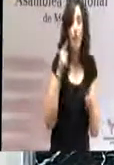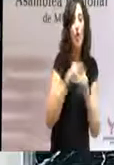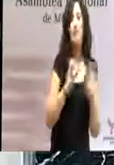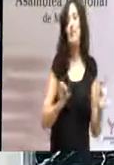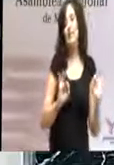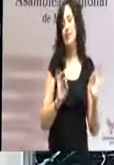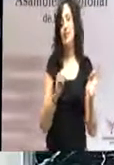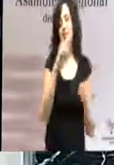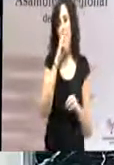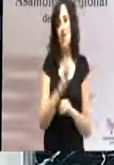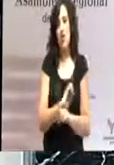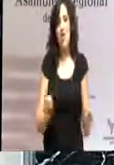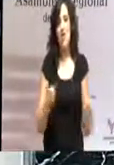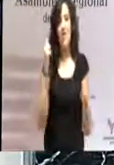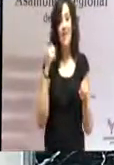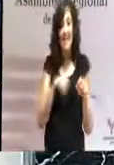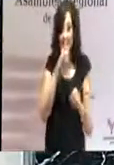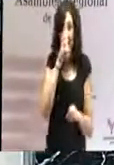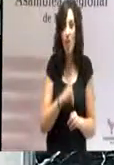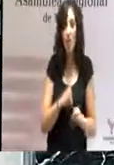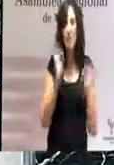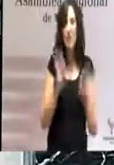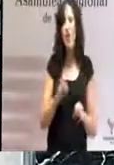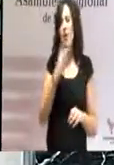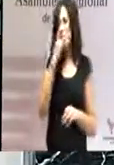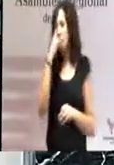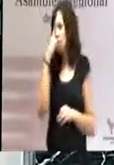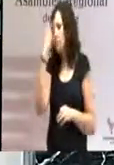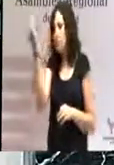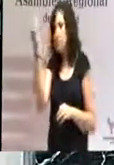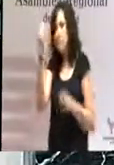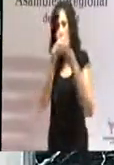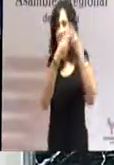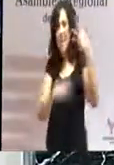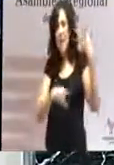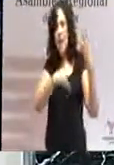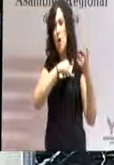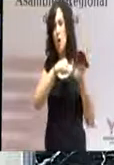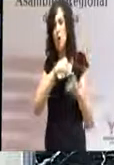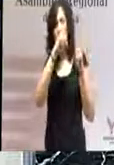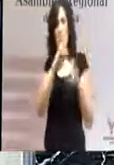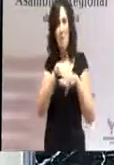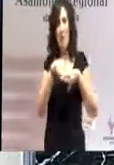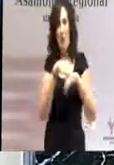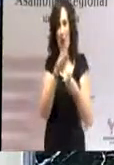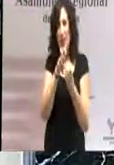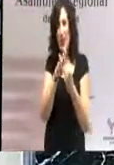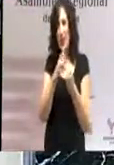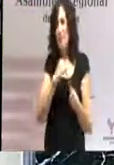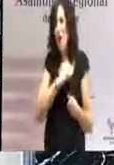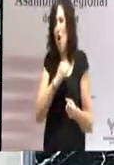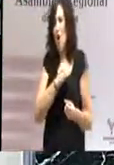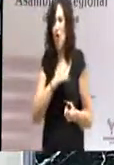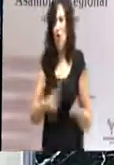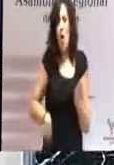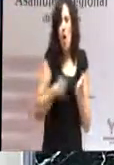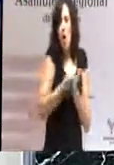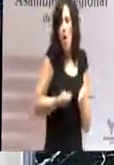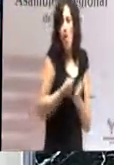señorías, que este año hayamos sufrido la vergüenza de aparecer en la lista de morosos del Ministerio de Hacienda, y todo apunta que el año que